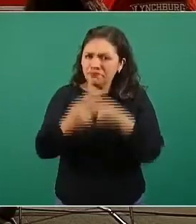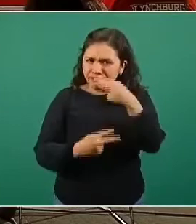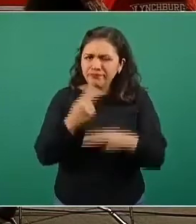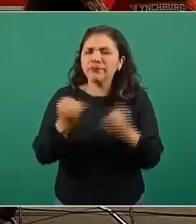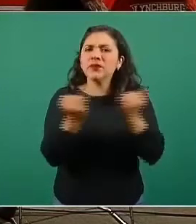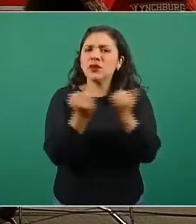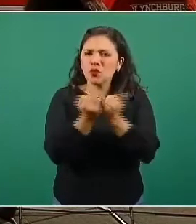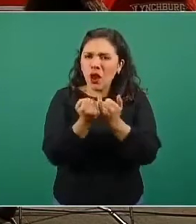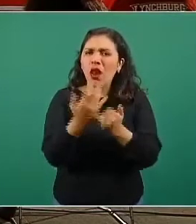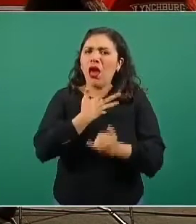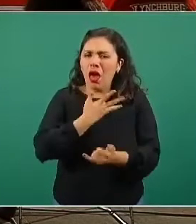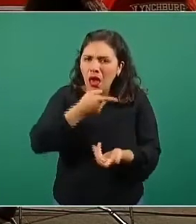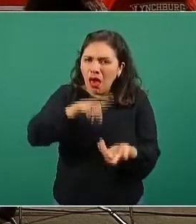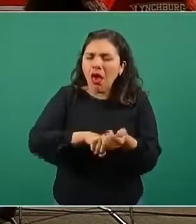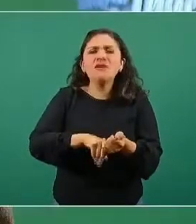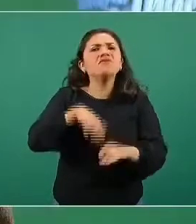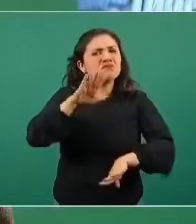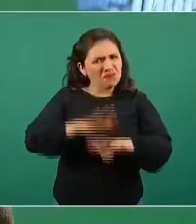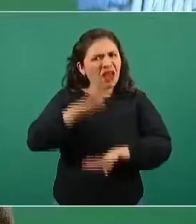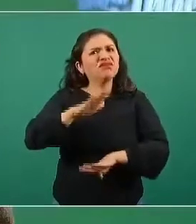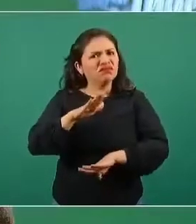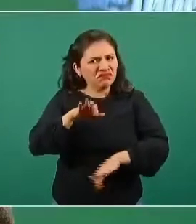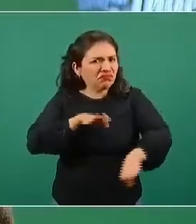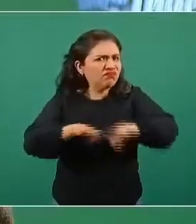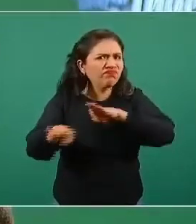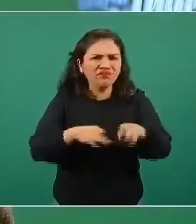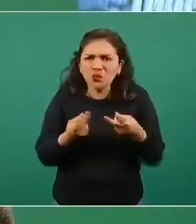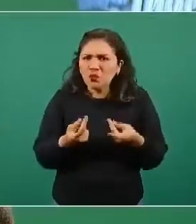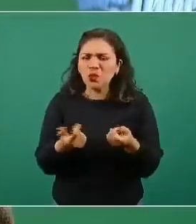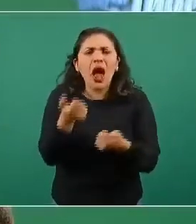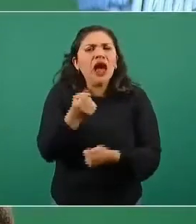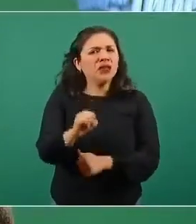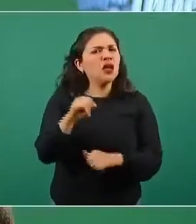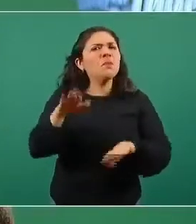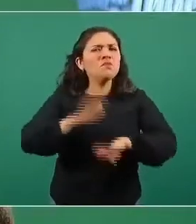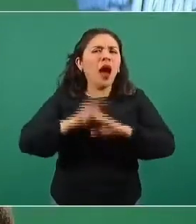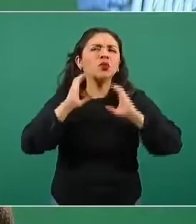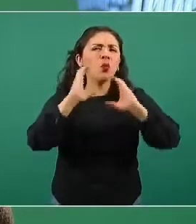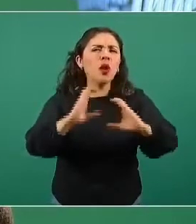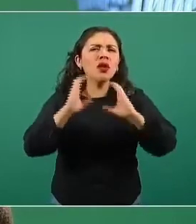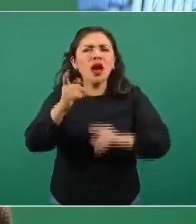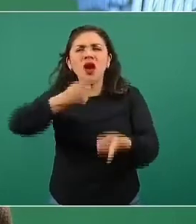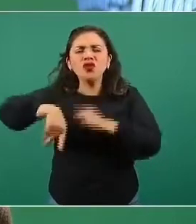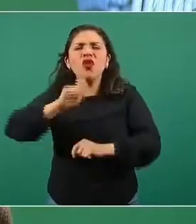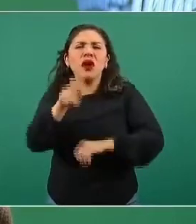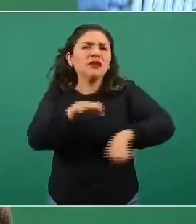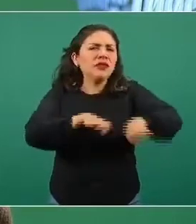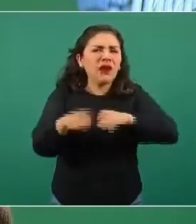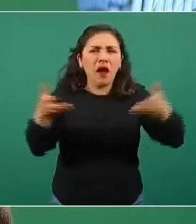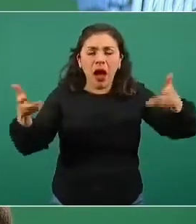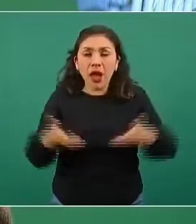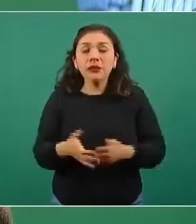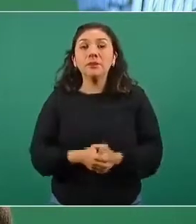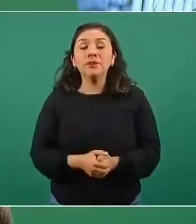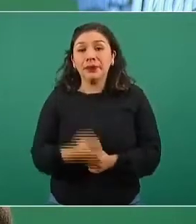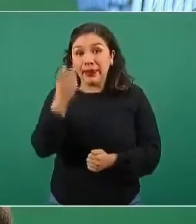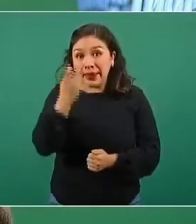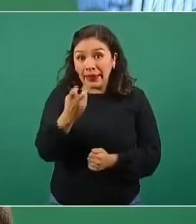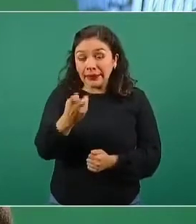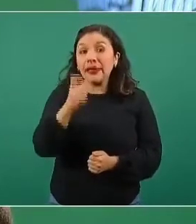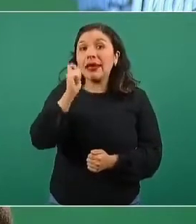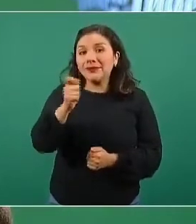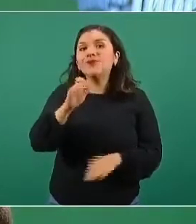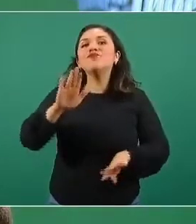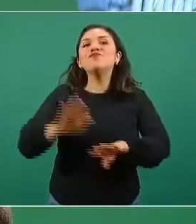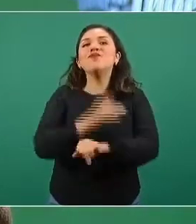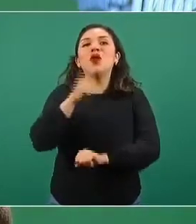muy enérgico, muy enfático como es él, dando seguimiento muy cuidadoso a todo lo que hacemos, y esto es exactamente